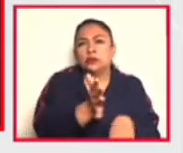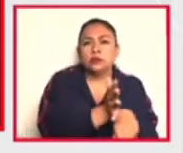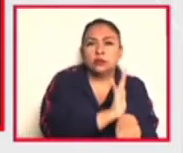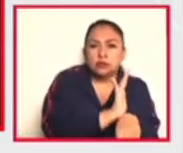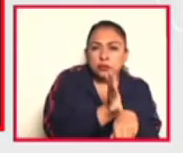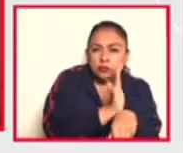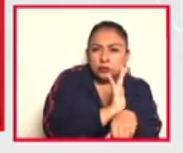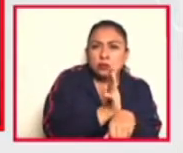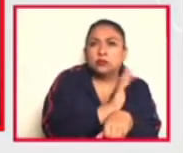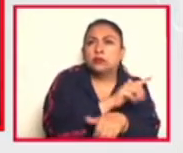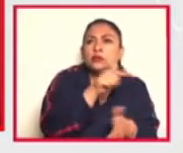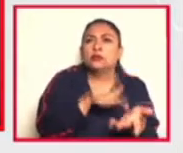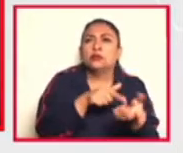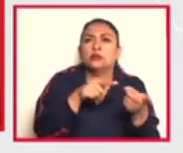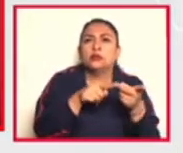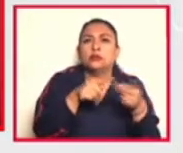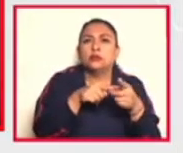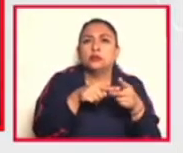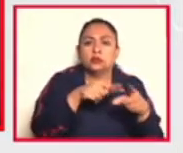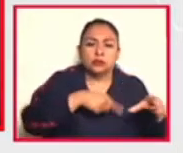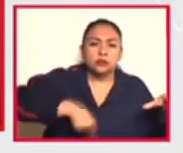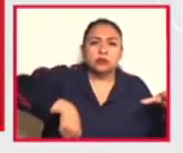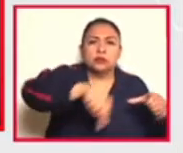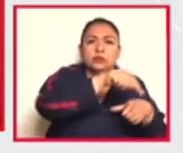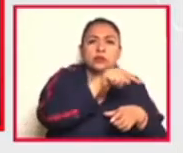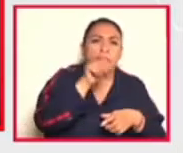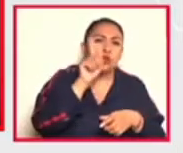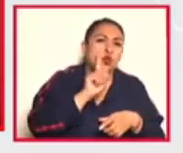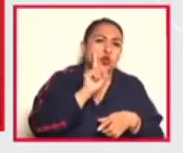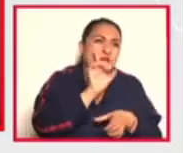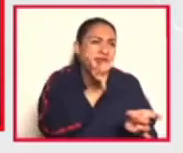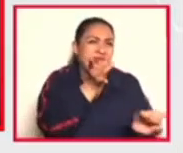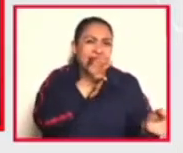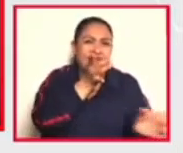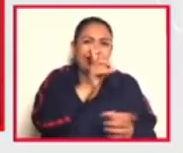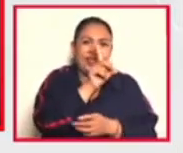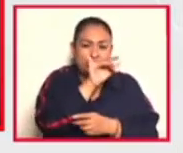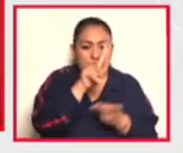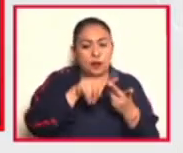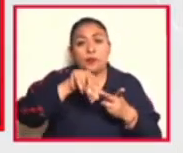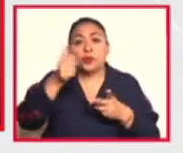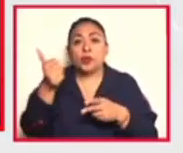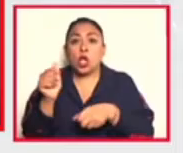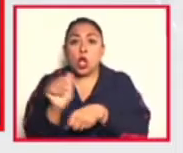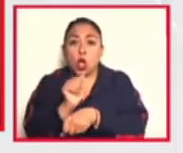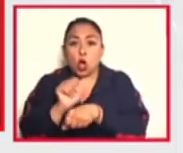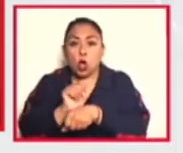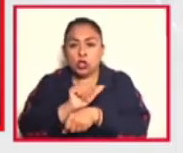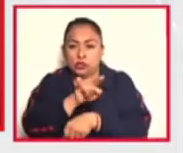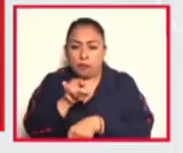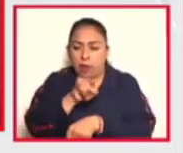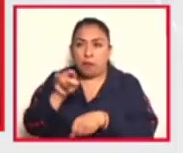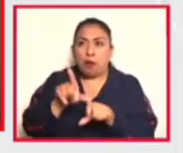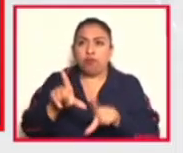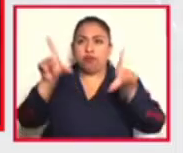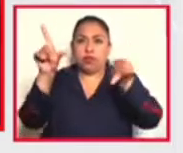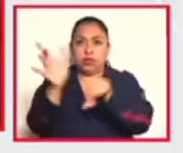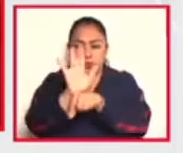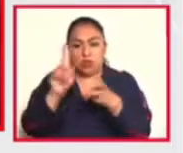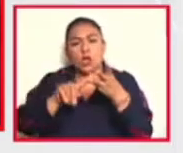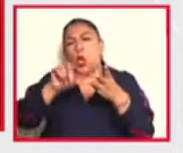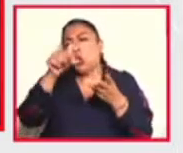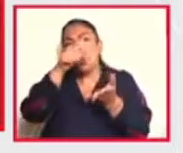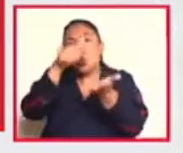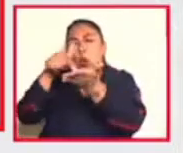la Glorieta de la Diana, un autocinema y otras sedes más que podrán consultar en nuestras redes.